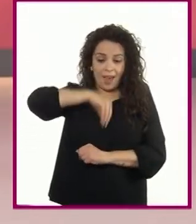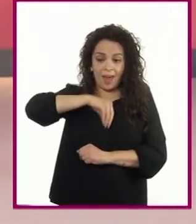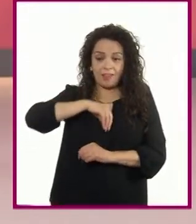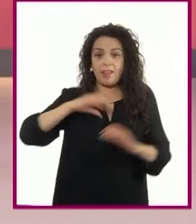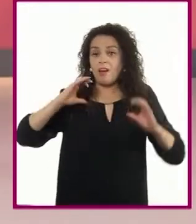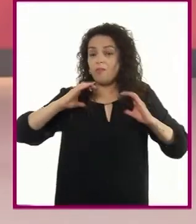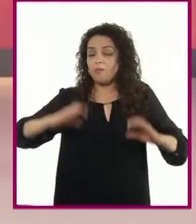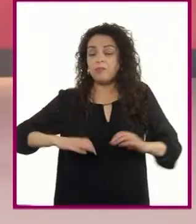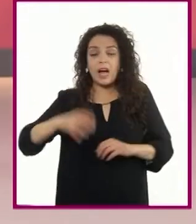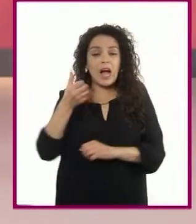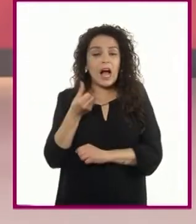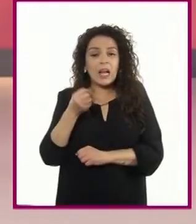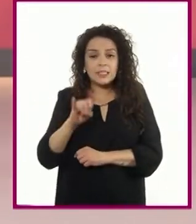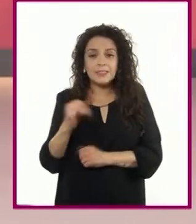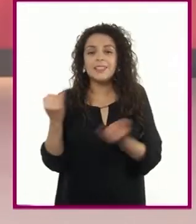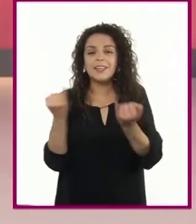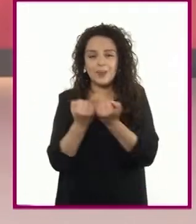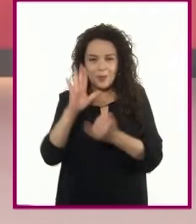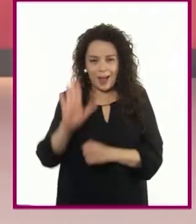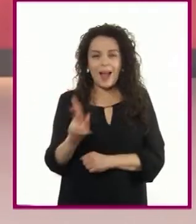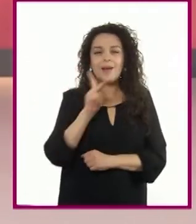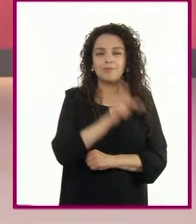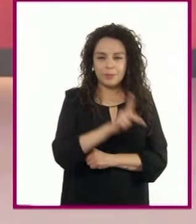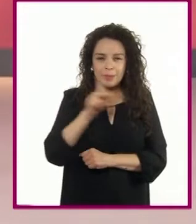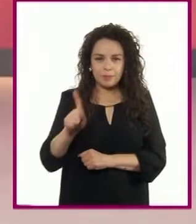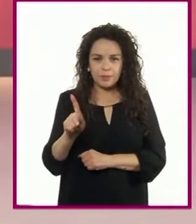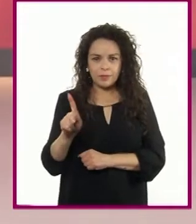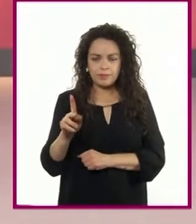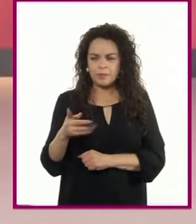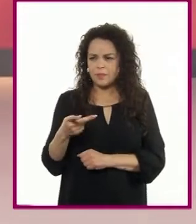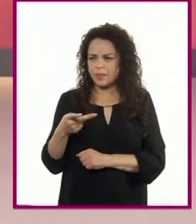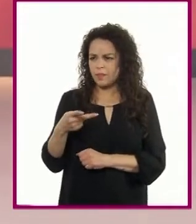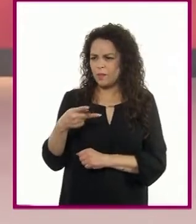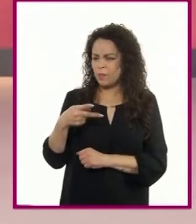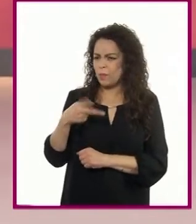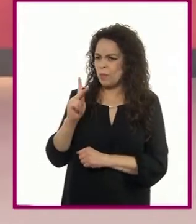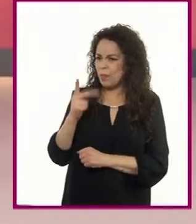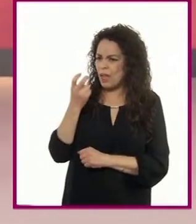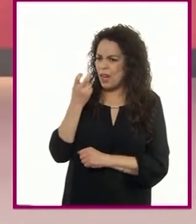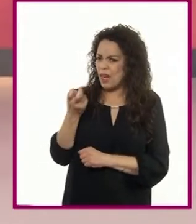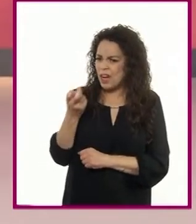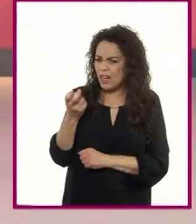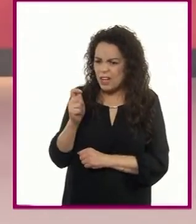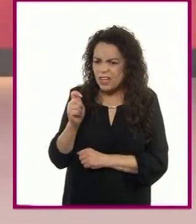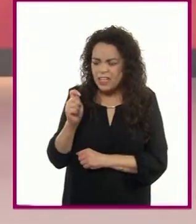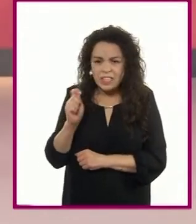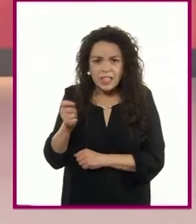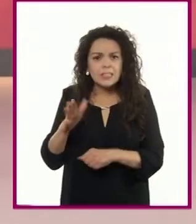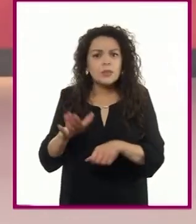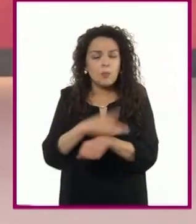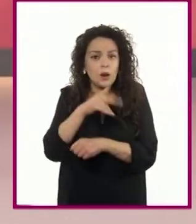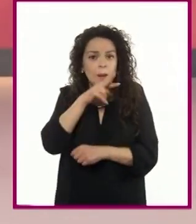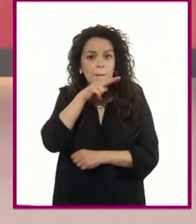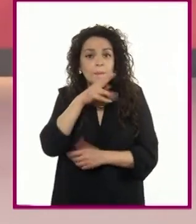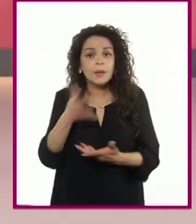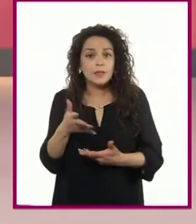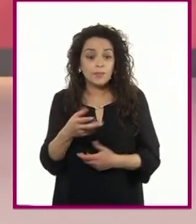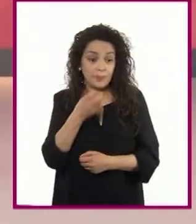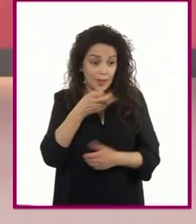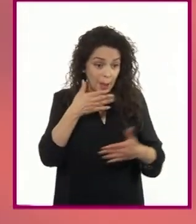fisionomía. Pero entonces, ¿qué es? ¿Por qué es tan preocupante? Es una